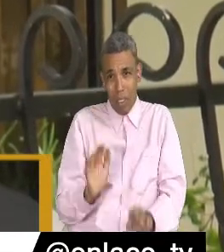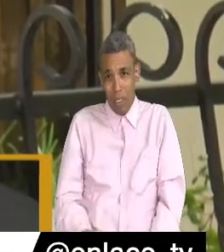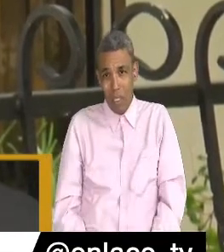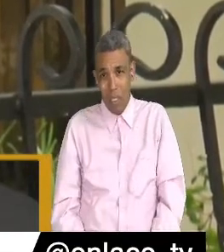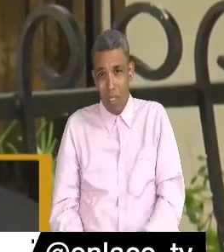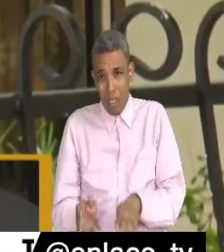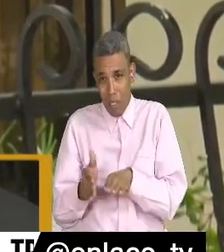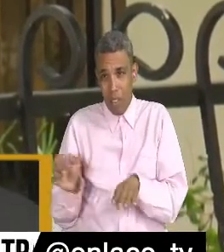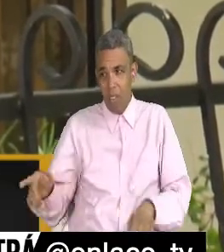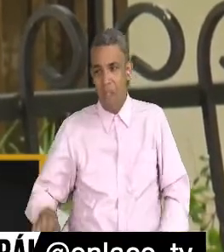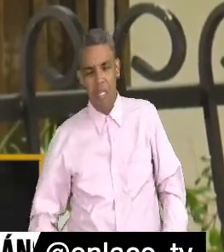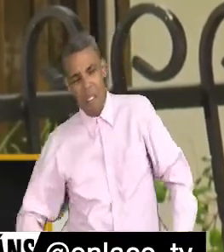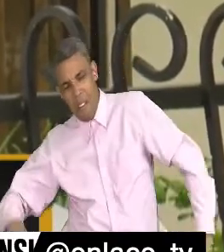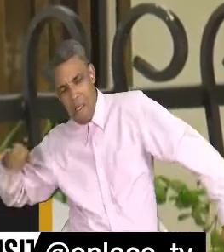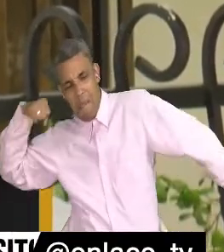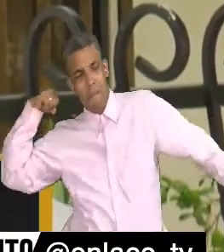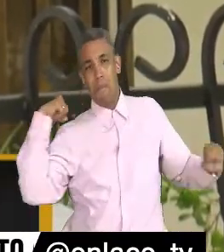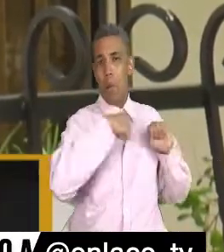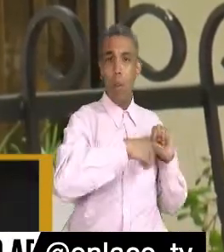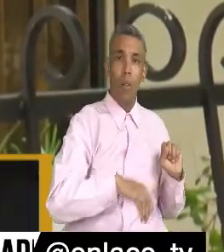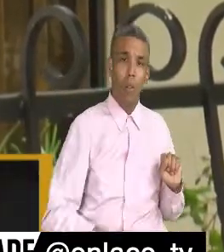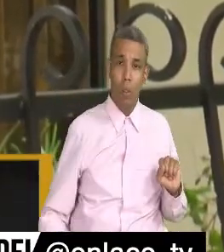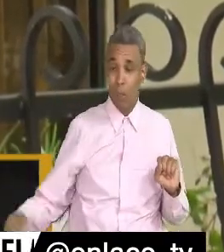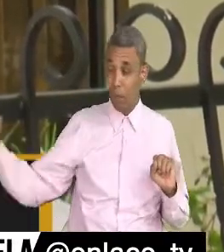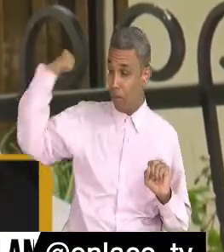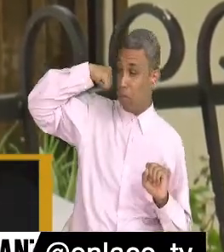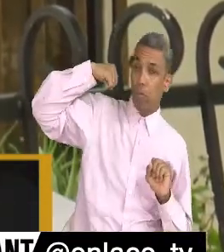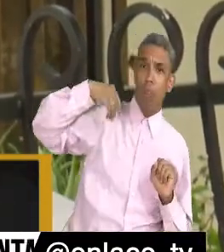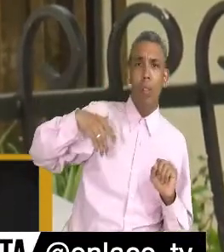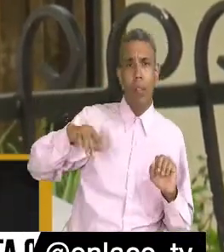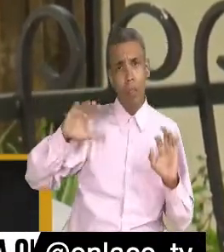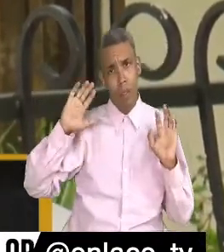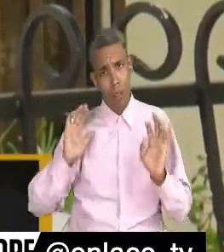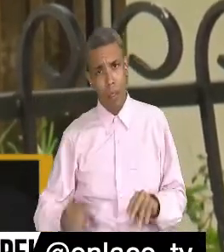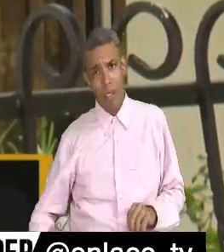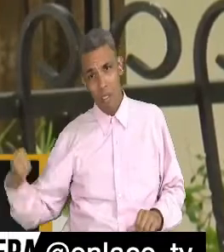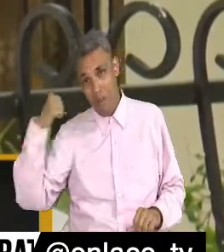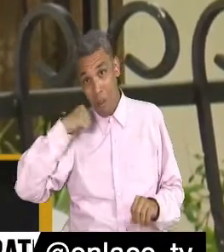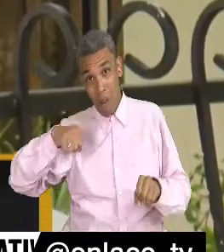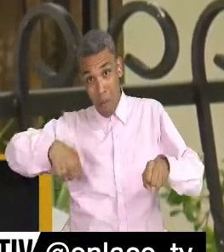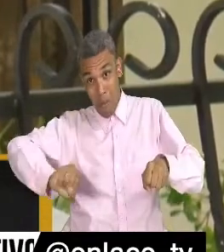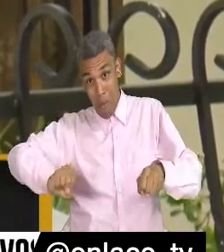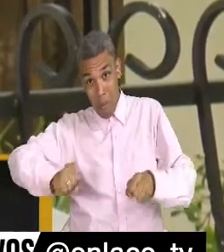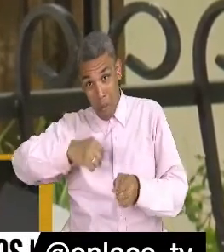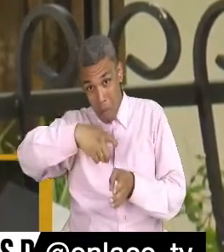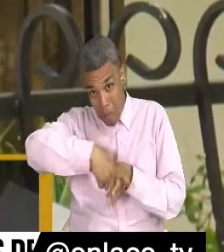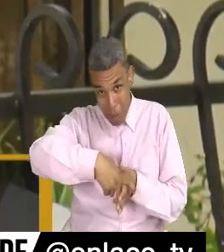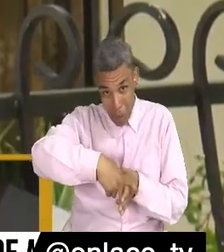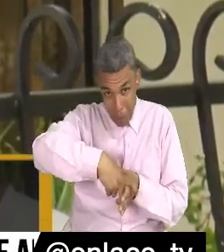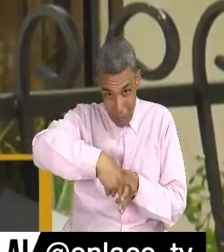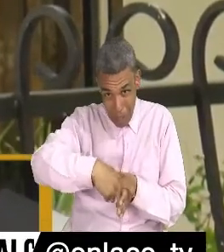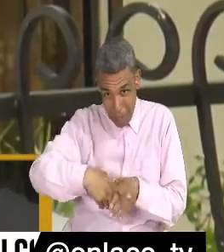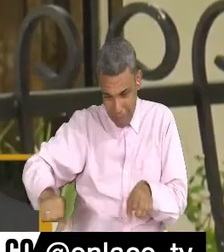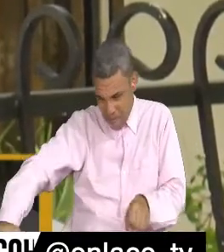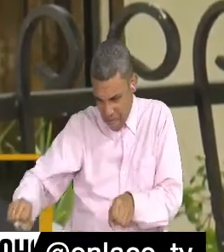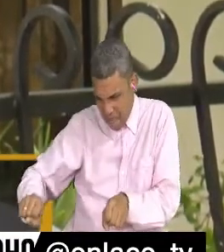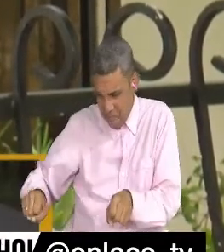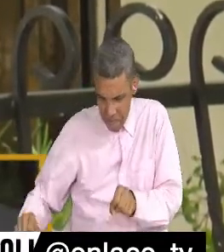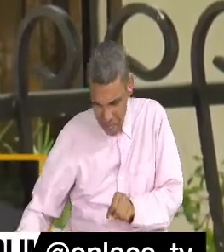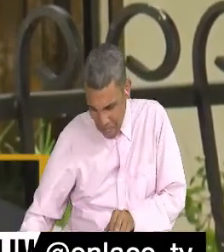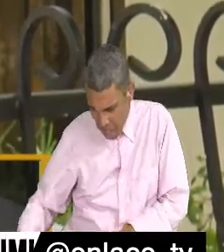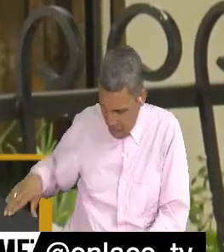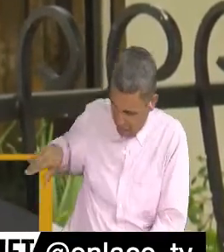dando ese puño tan terrible, pero no le bastó con ese. Se bajó de la moto y yo ahí indefenso en el carro, porque los